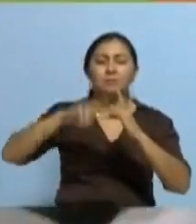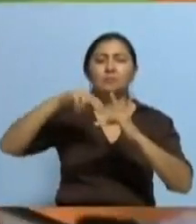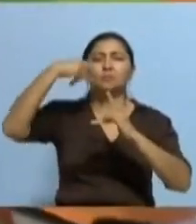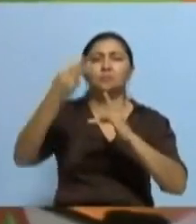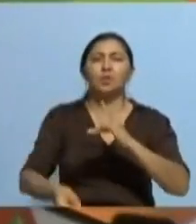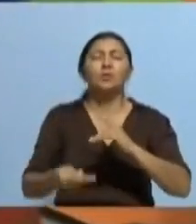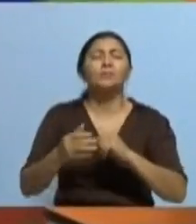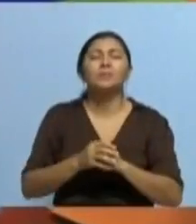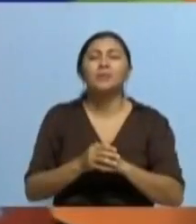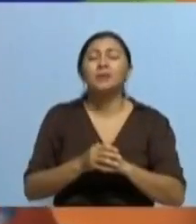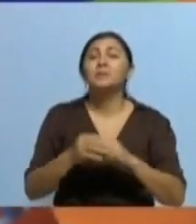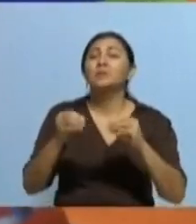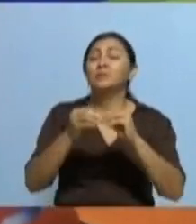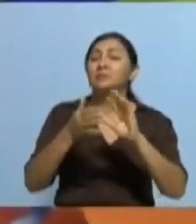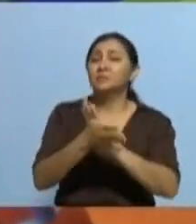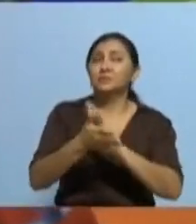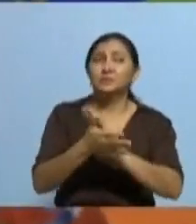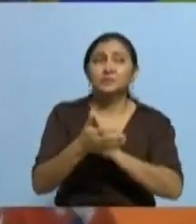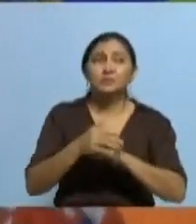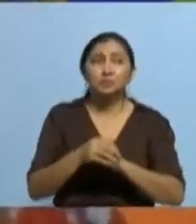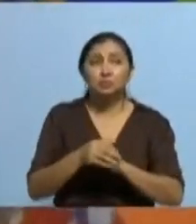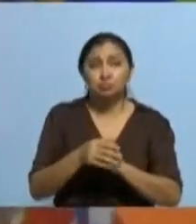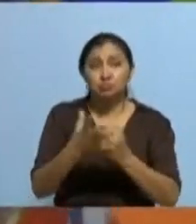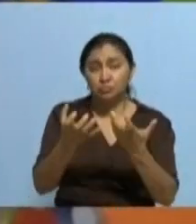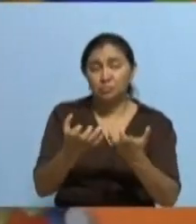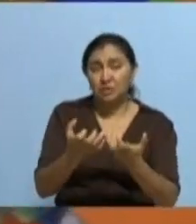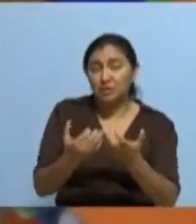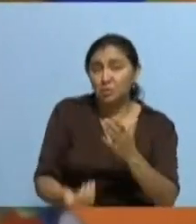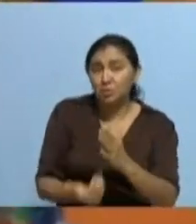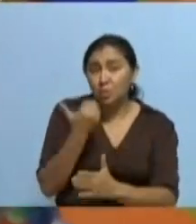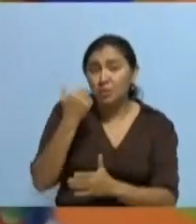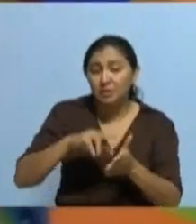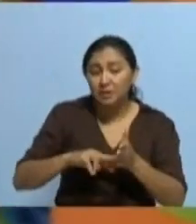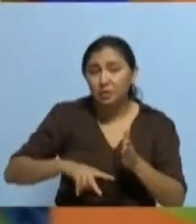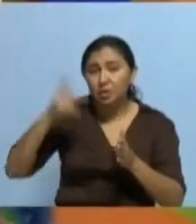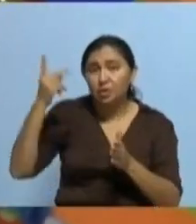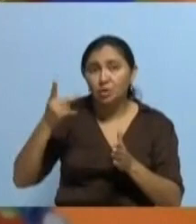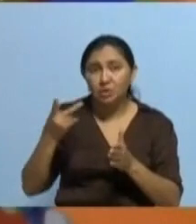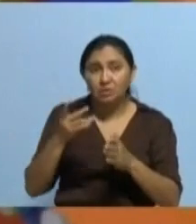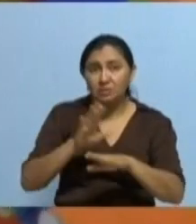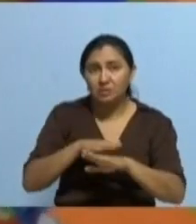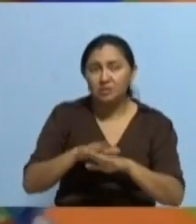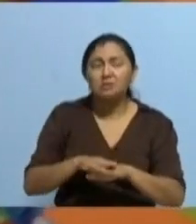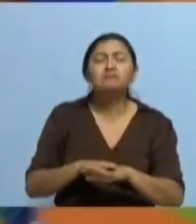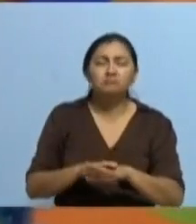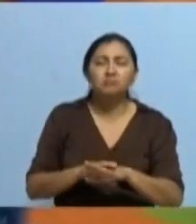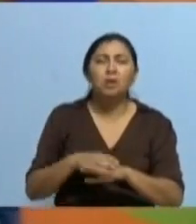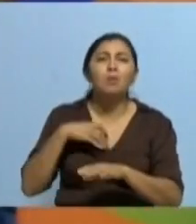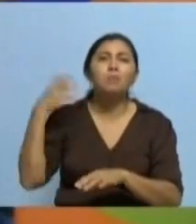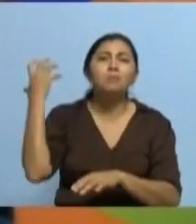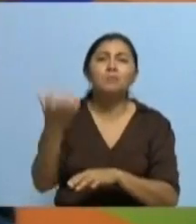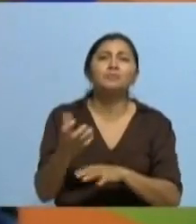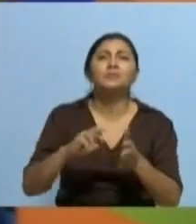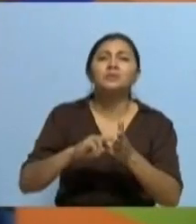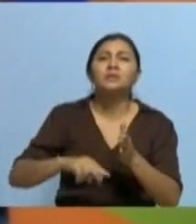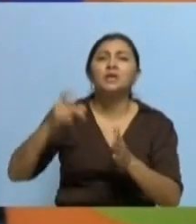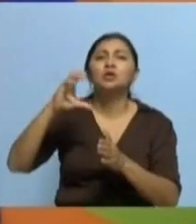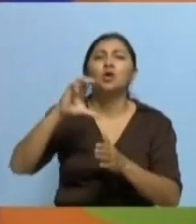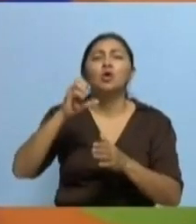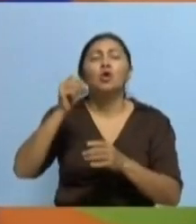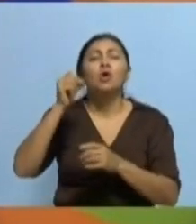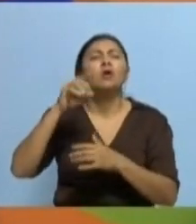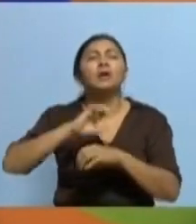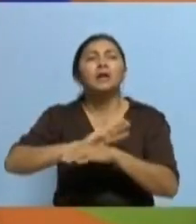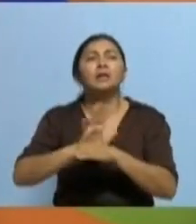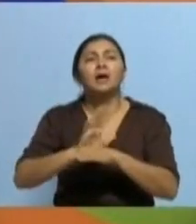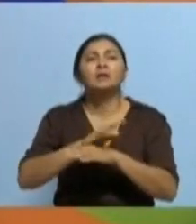yo tengo otro dato curioso para ti, es que si te quieres actualizar con la mejor tecnología, llegó la Feria Tecnoclaro, que va hasta este 16 de